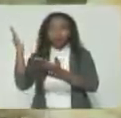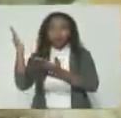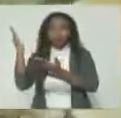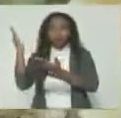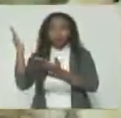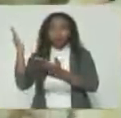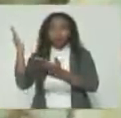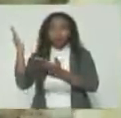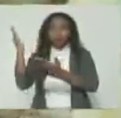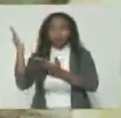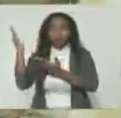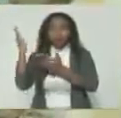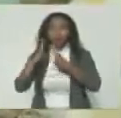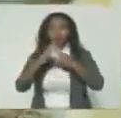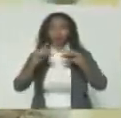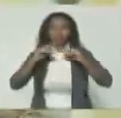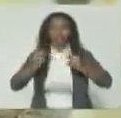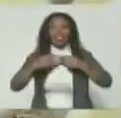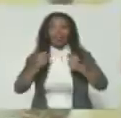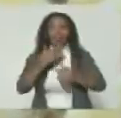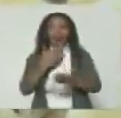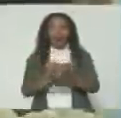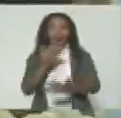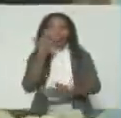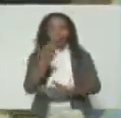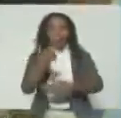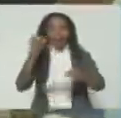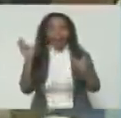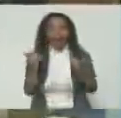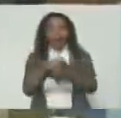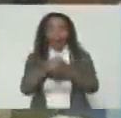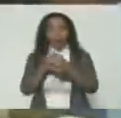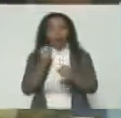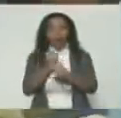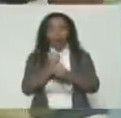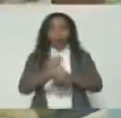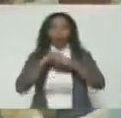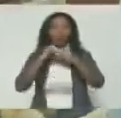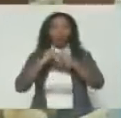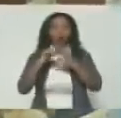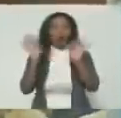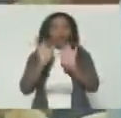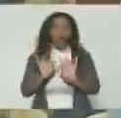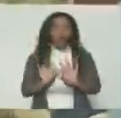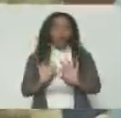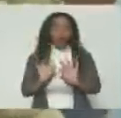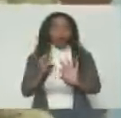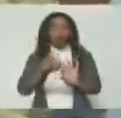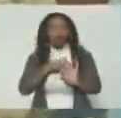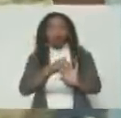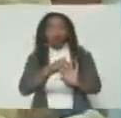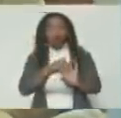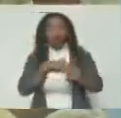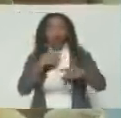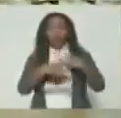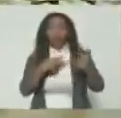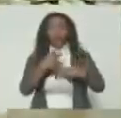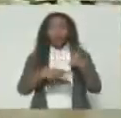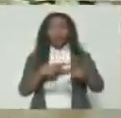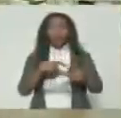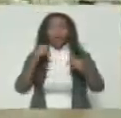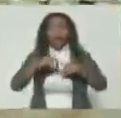se ha activado gracias a usted, a su equipo de trabajo. Igualmente, señor presidente, nosotros los productores de los Valles del